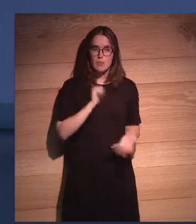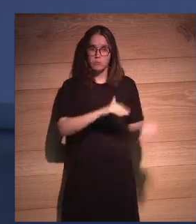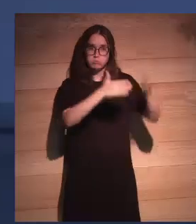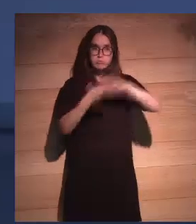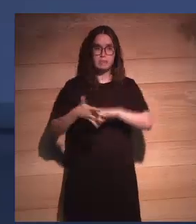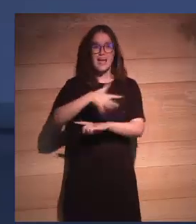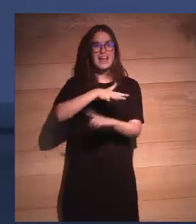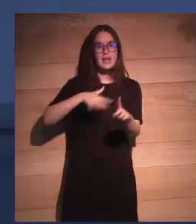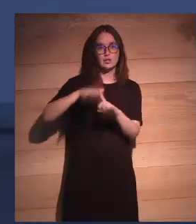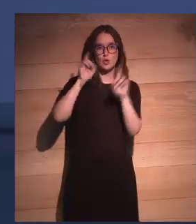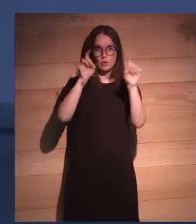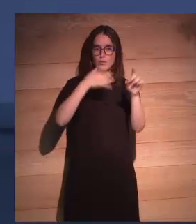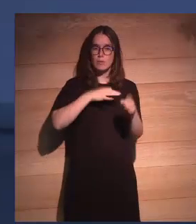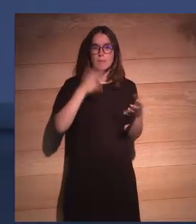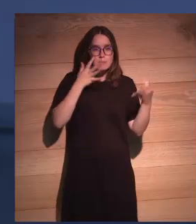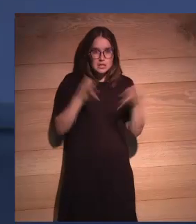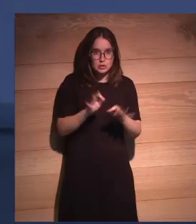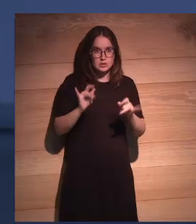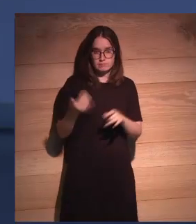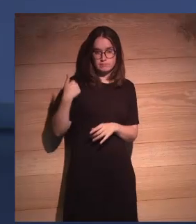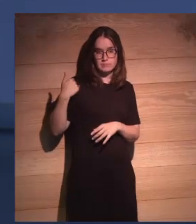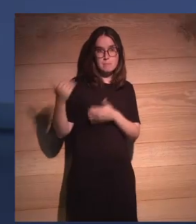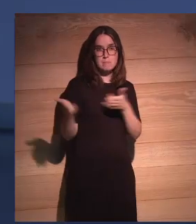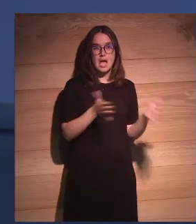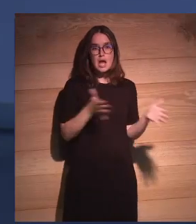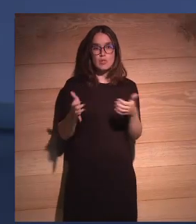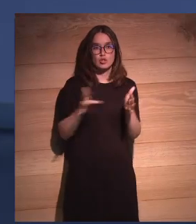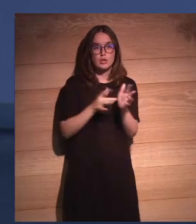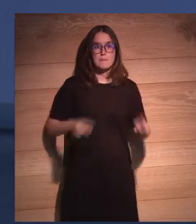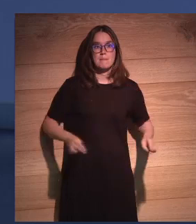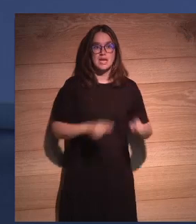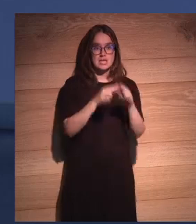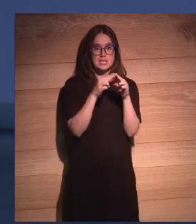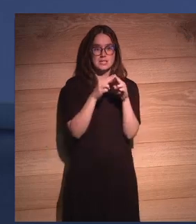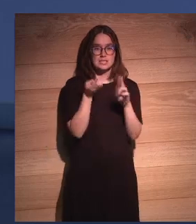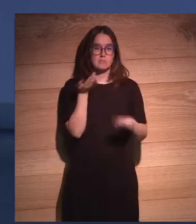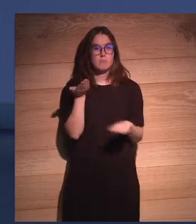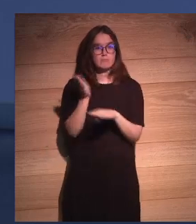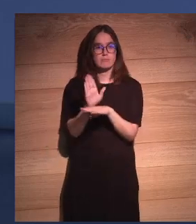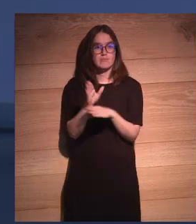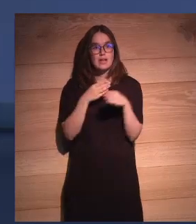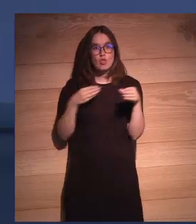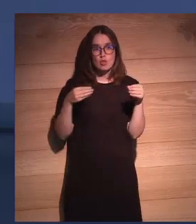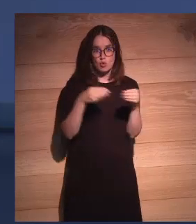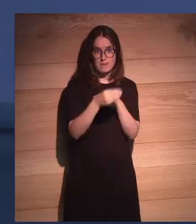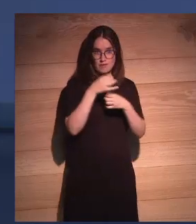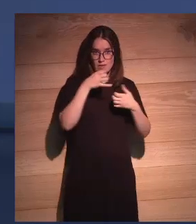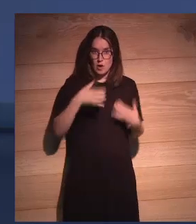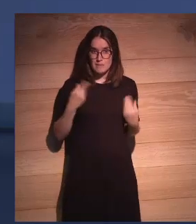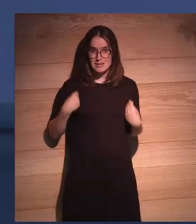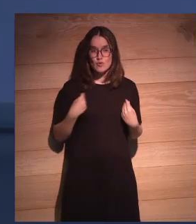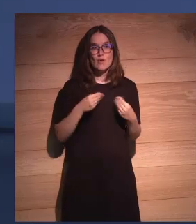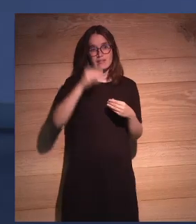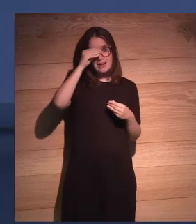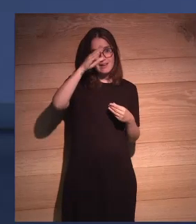al entorno educativo. El pasado mes de marzo, en París, presentamos el documento que hoy traemos,